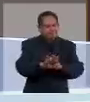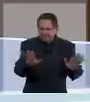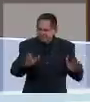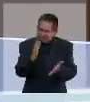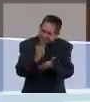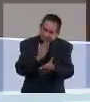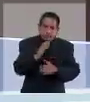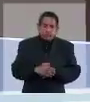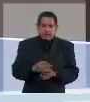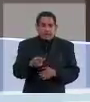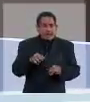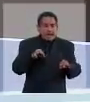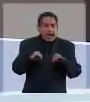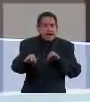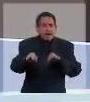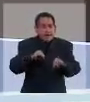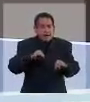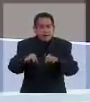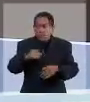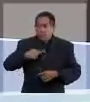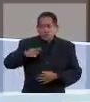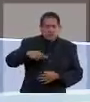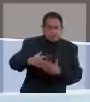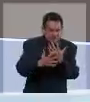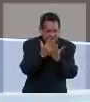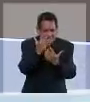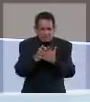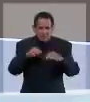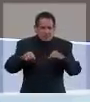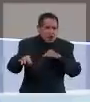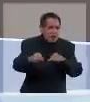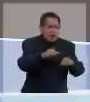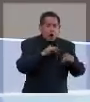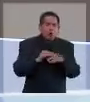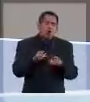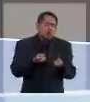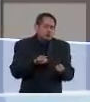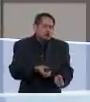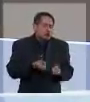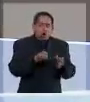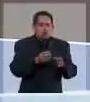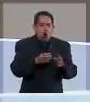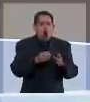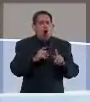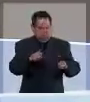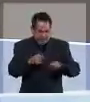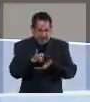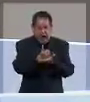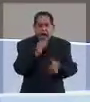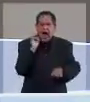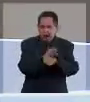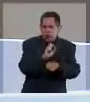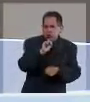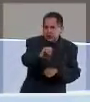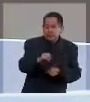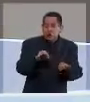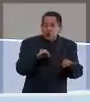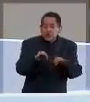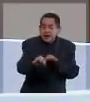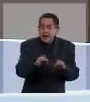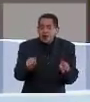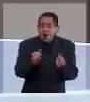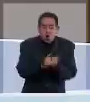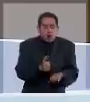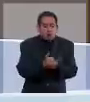hacer trabajar a la gente, hay que separar vulnerabilidad de asistencialismo. La vulnerabilidad es el adulto mayor que ha